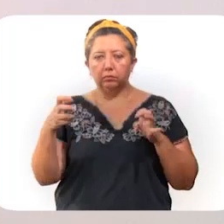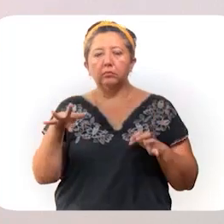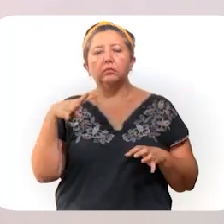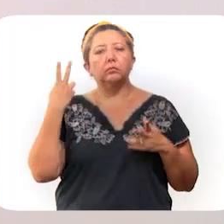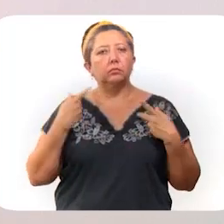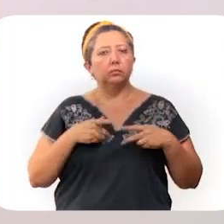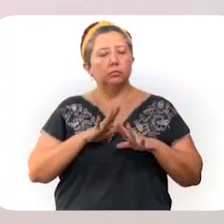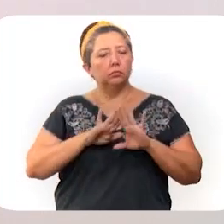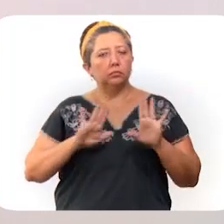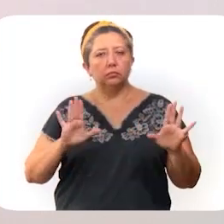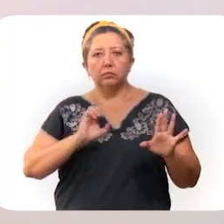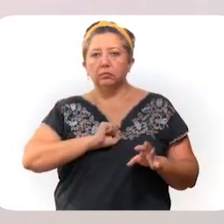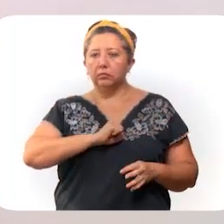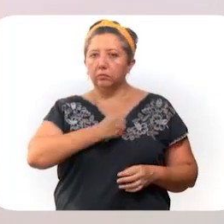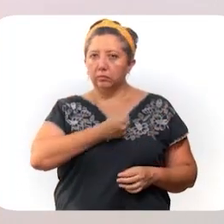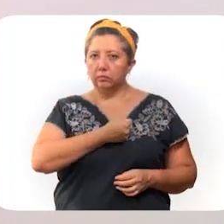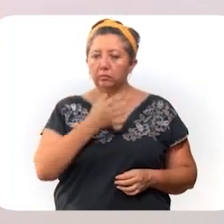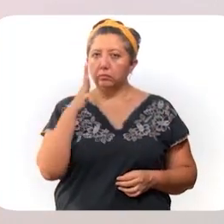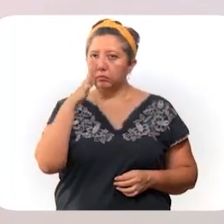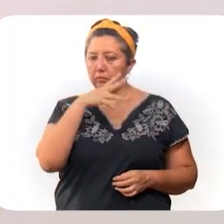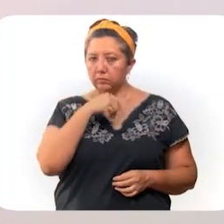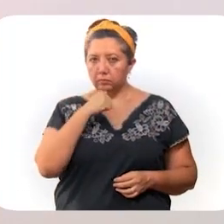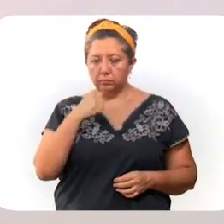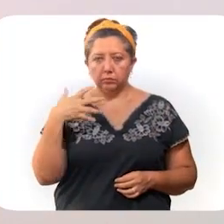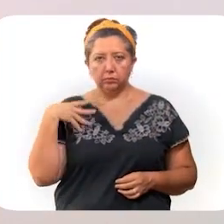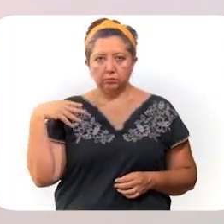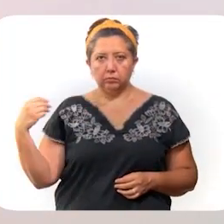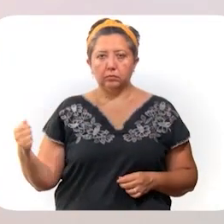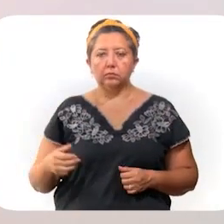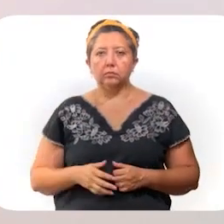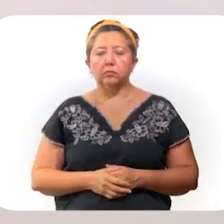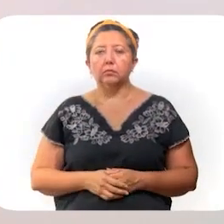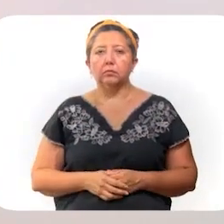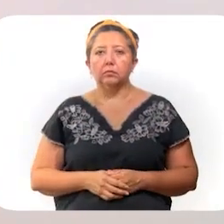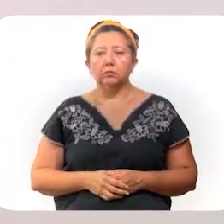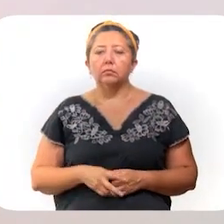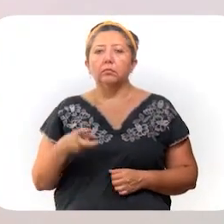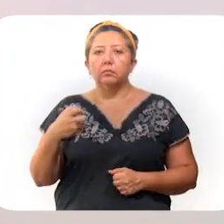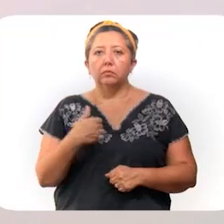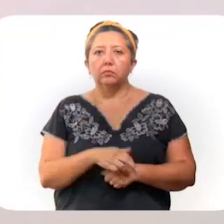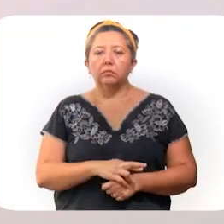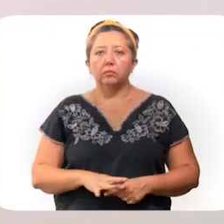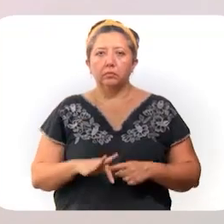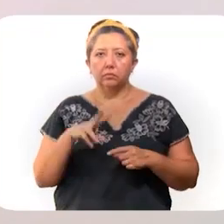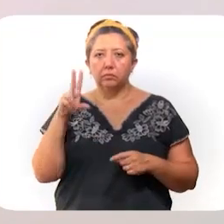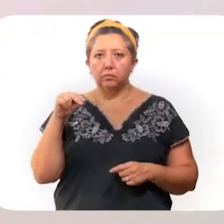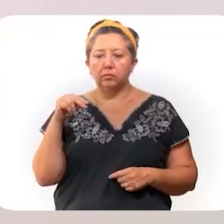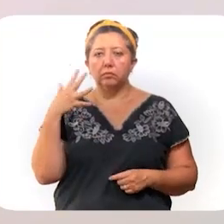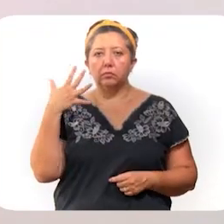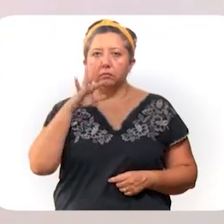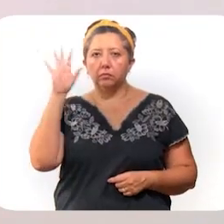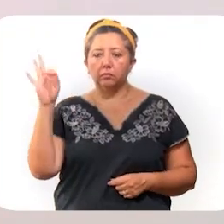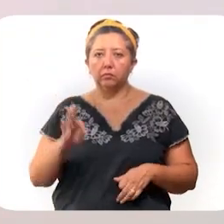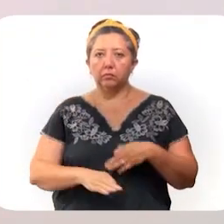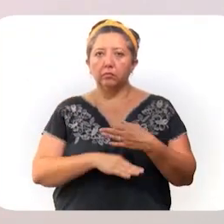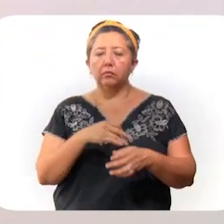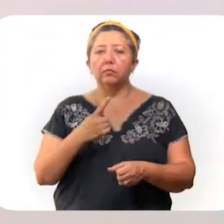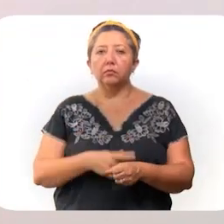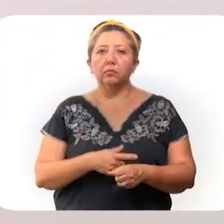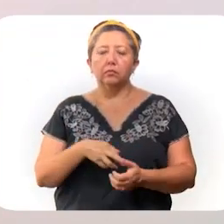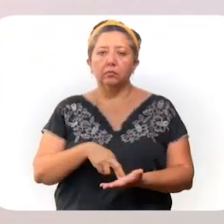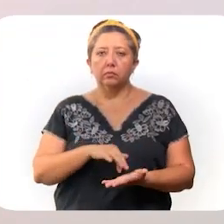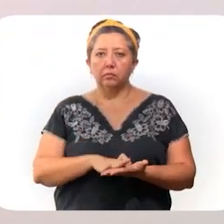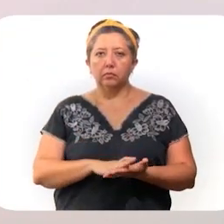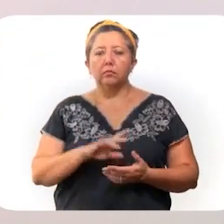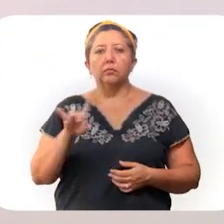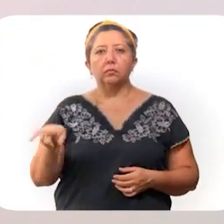37.814 pacientes ya se recuperaron, no presentan síntomas ni pueden contagiar. Esta cifra representa el 85% del total de